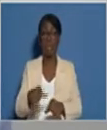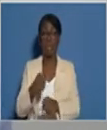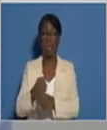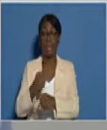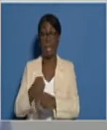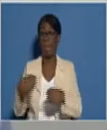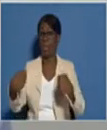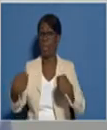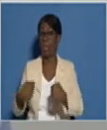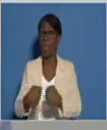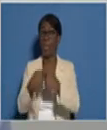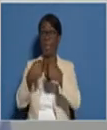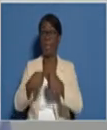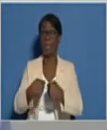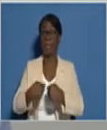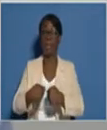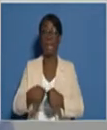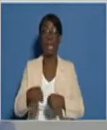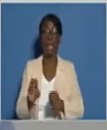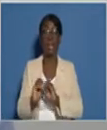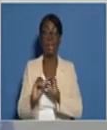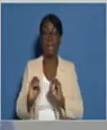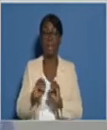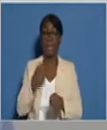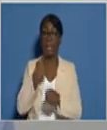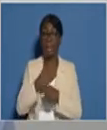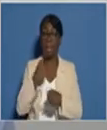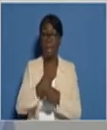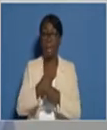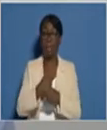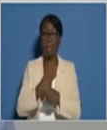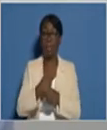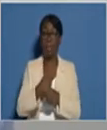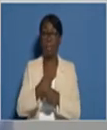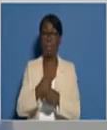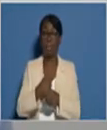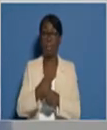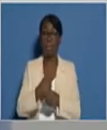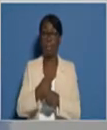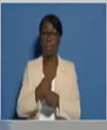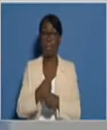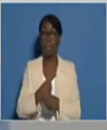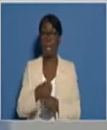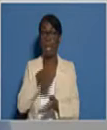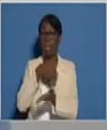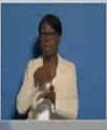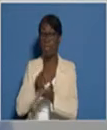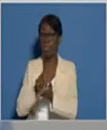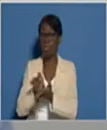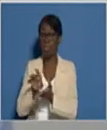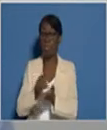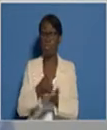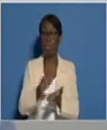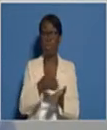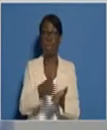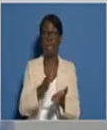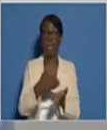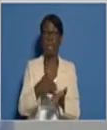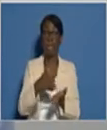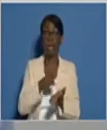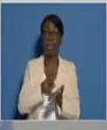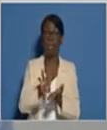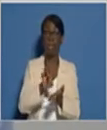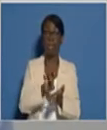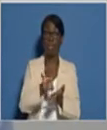las cifras del desempleo. La desvinculación o el despido, como comúnmente se la ha llamado, es